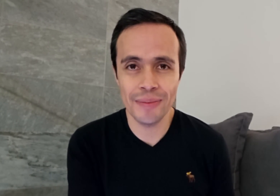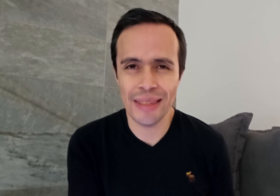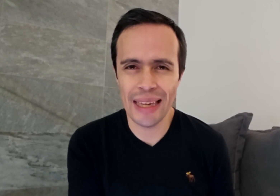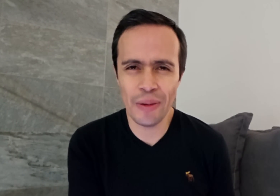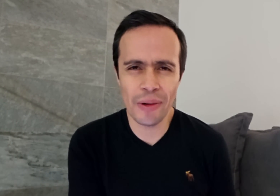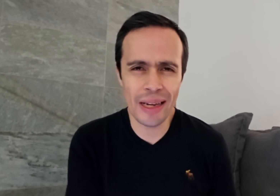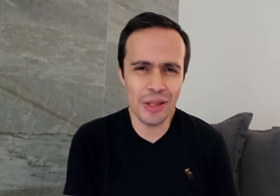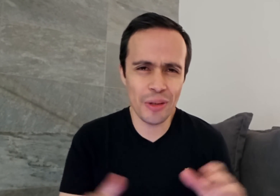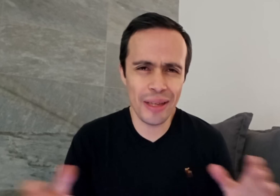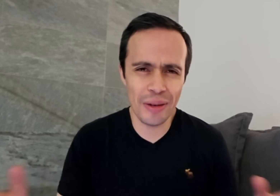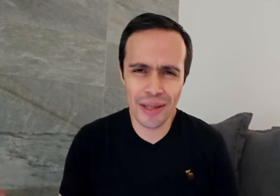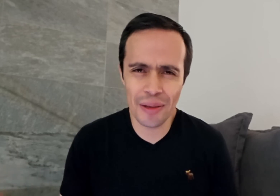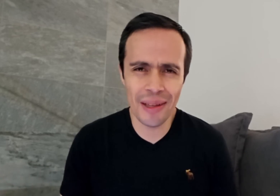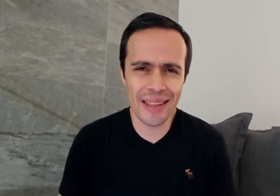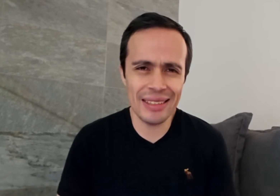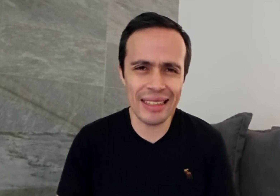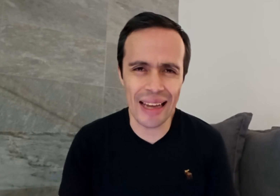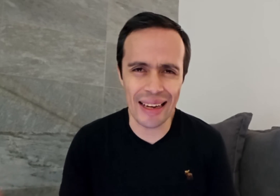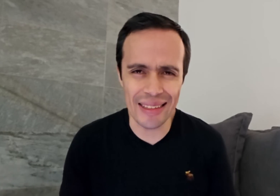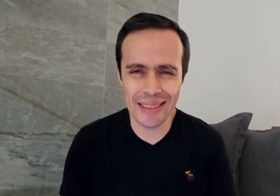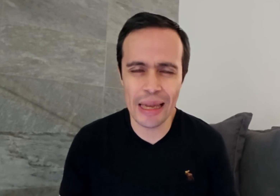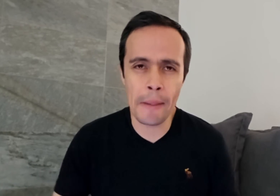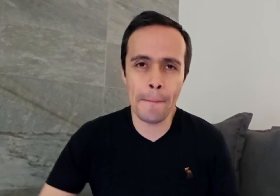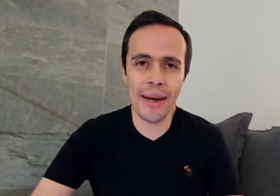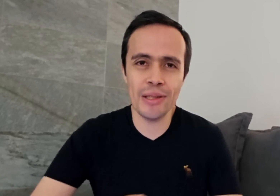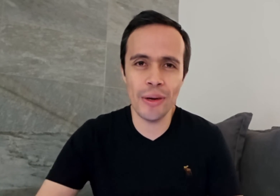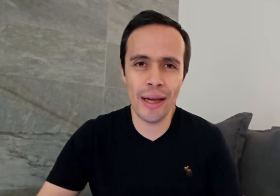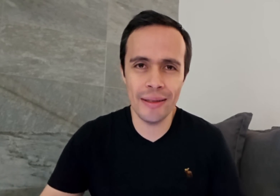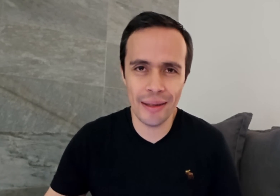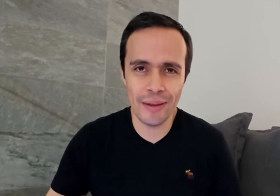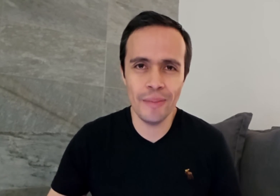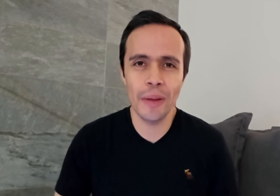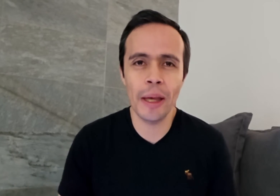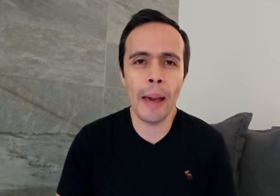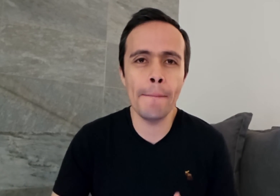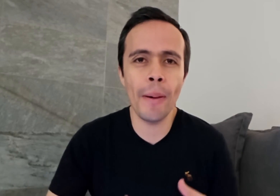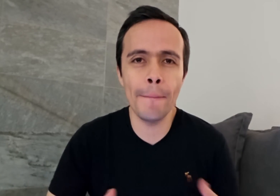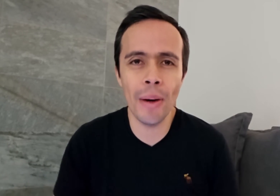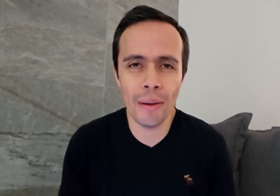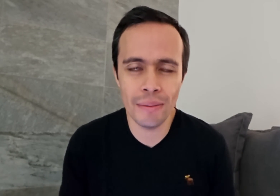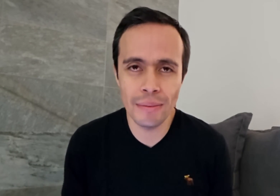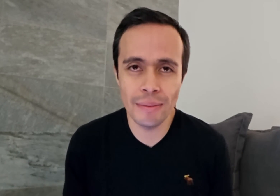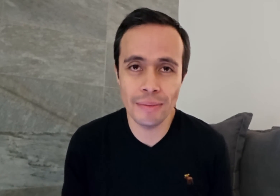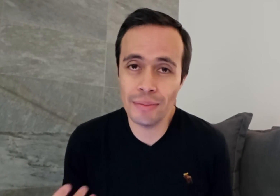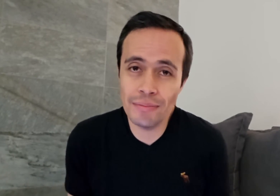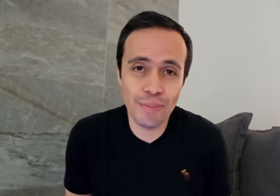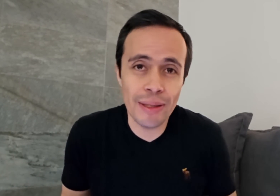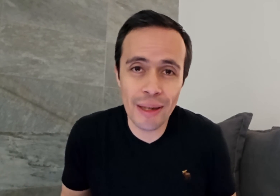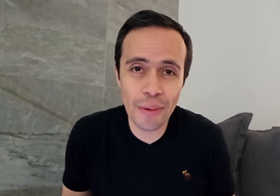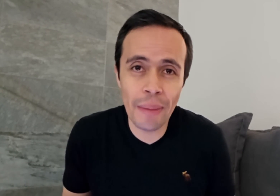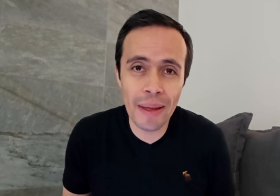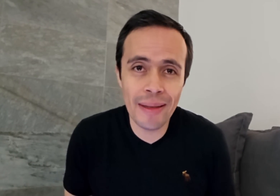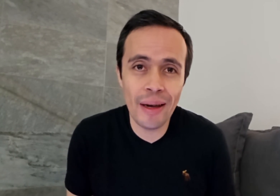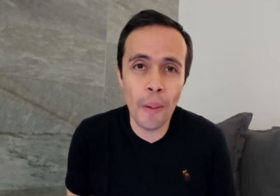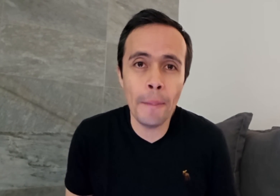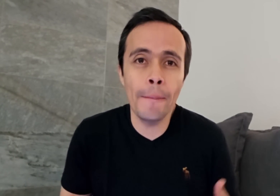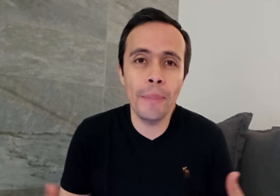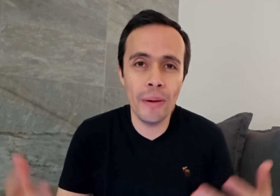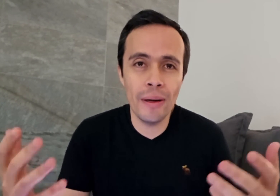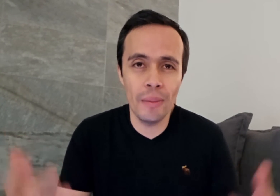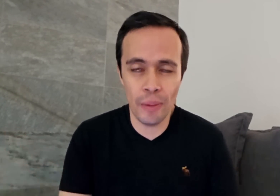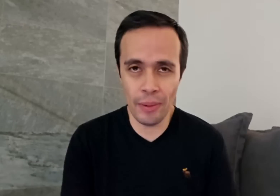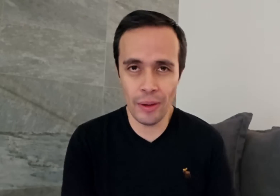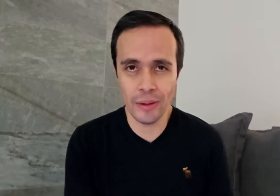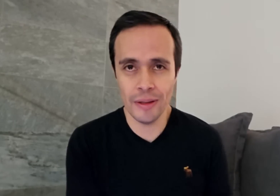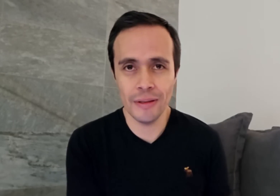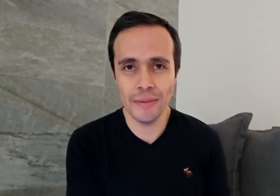Duarte, tiene un rancho de no sé cuántas hectáreas. Impresionante, ¿no? ¿Quién pompó? Pues seguramente lo